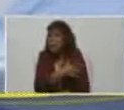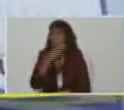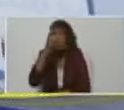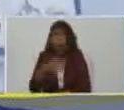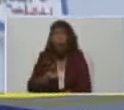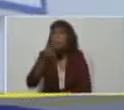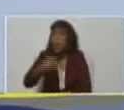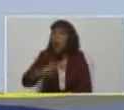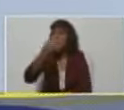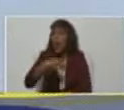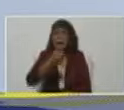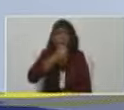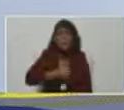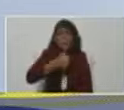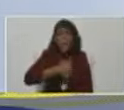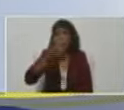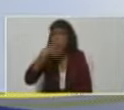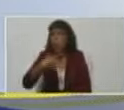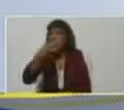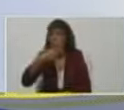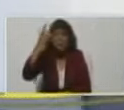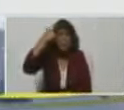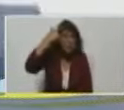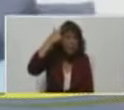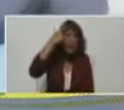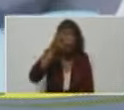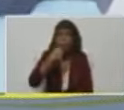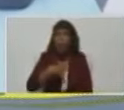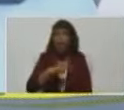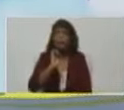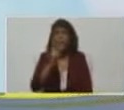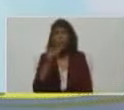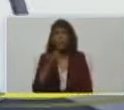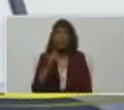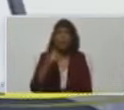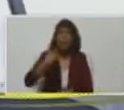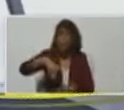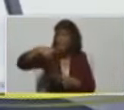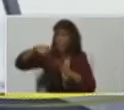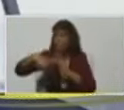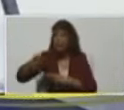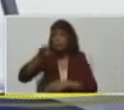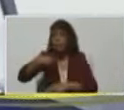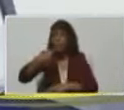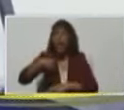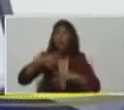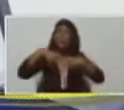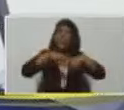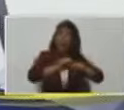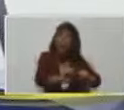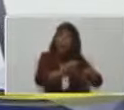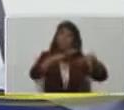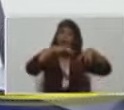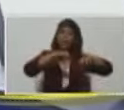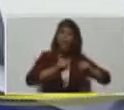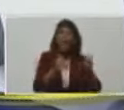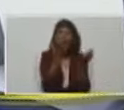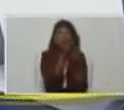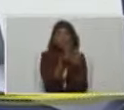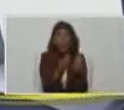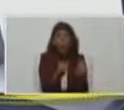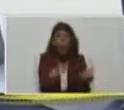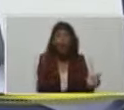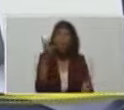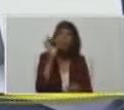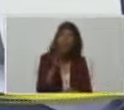muchos medicamentos crónicos, ibuprofeno, diclofenac. Entonces, hay una terapia alternativa para calmar ese tipo de dolor.